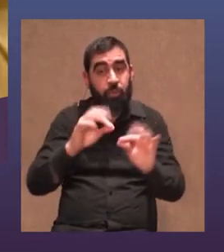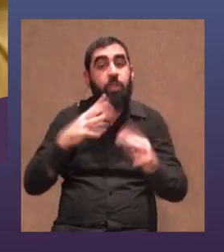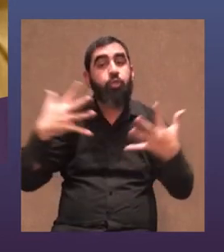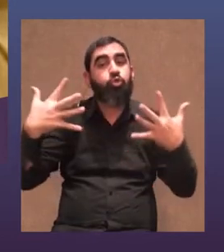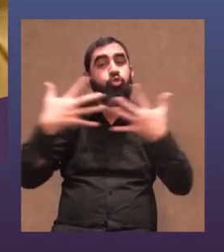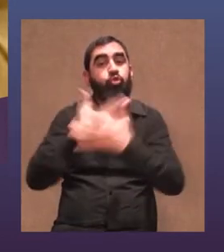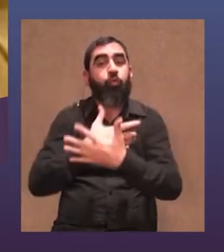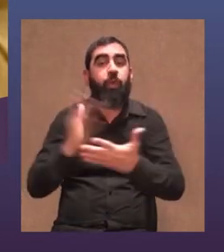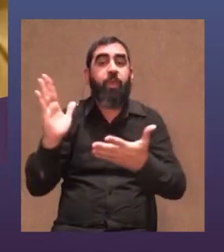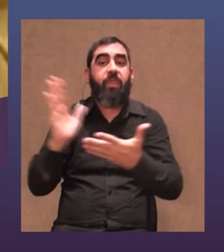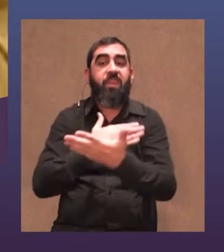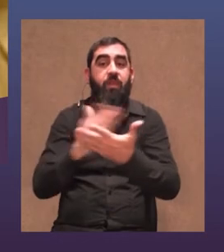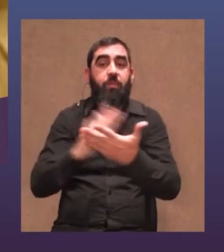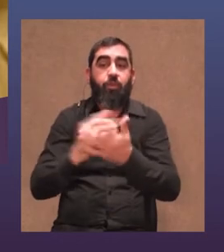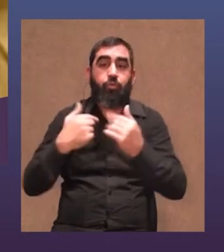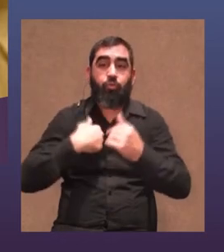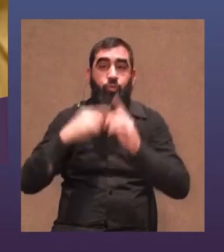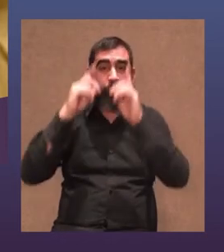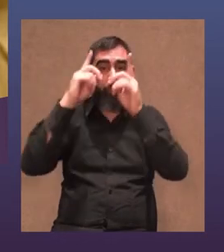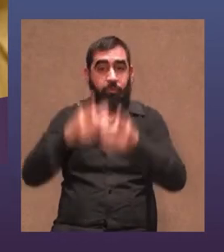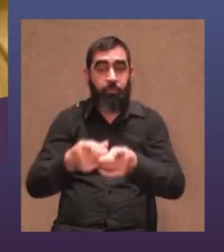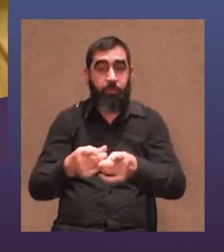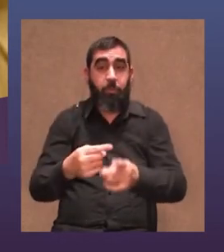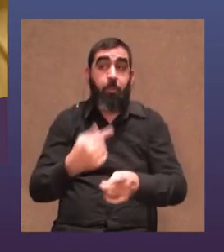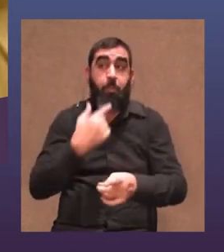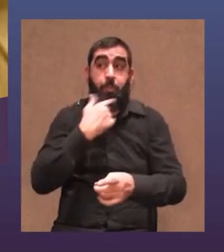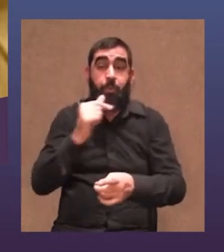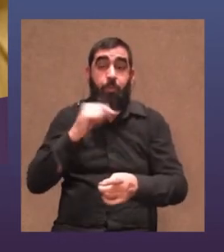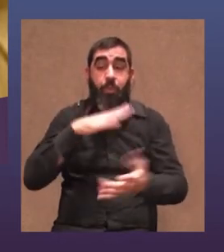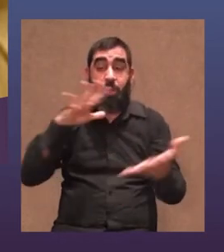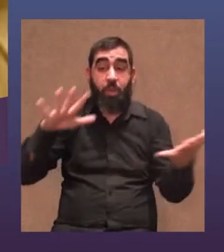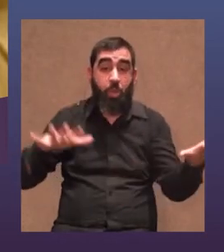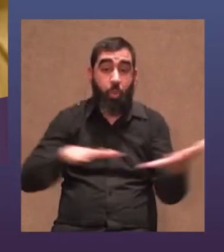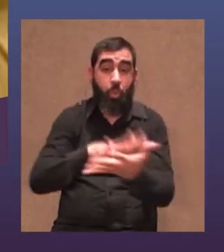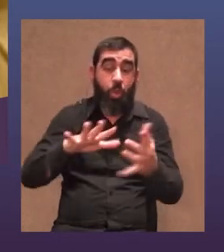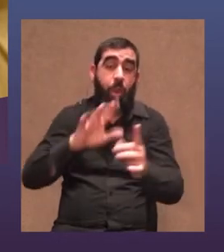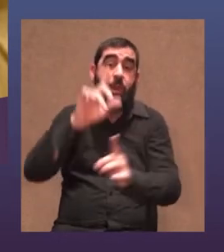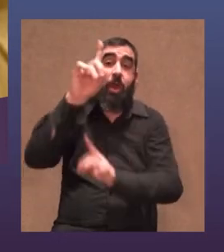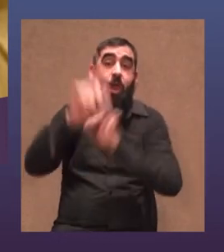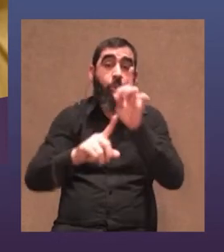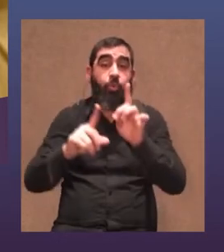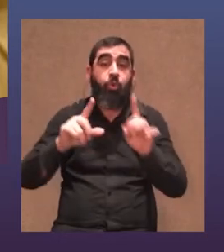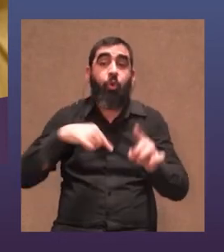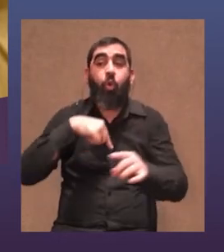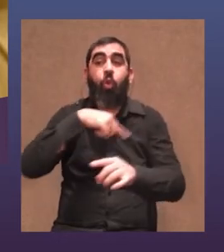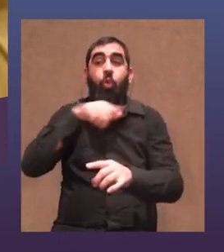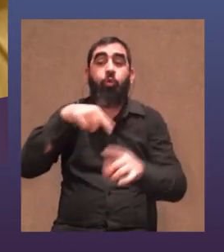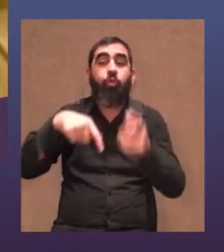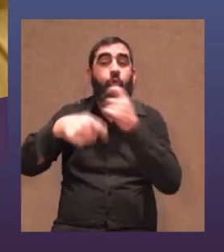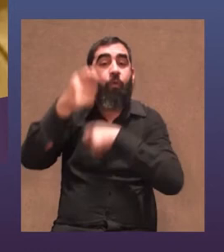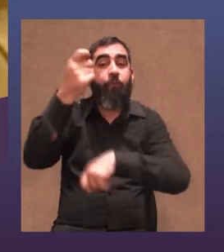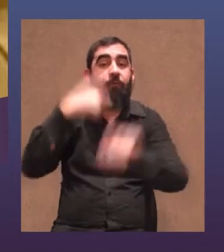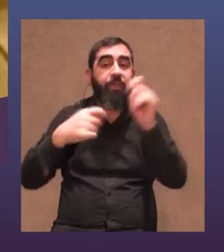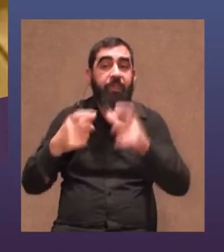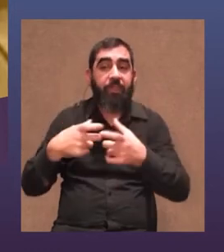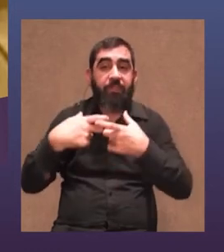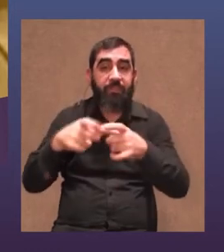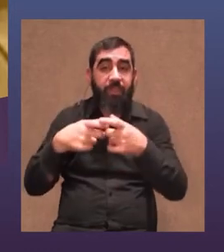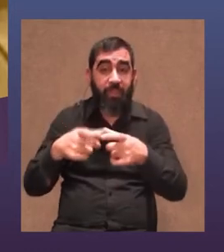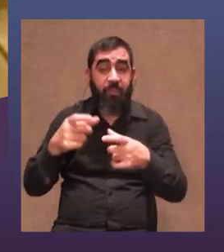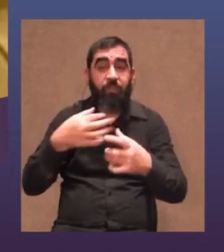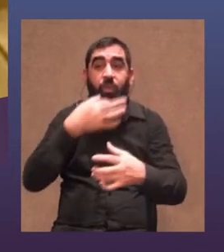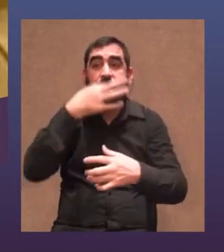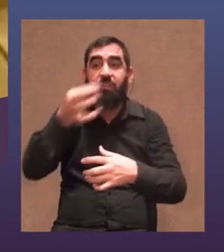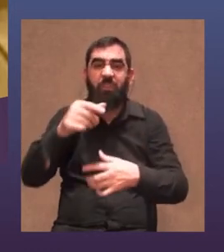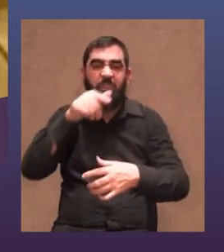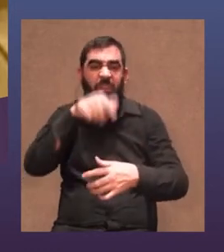discriminación. Uh-huh. Discriminación, por ejemplo, en los lugares de donde quería vender mis CDs, decían,